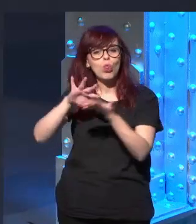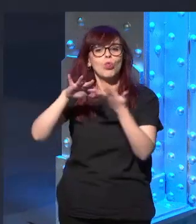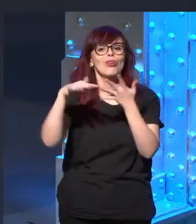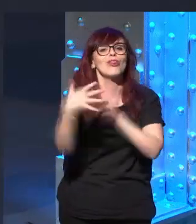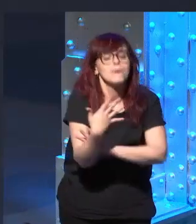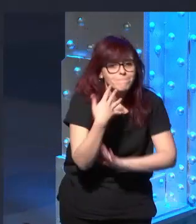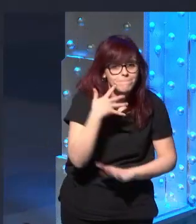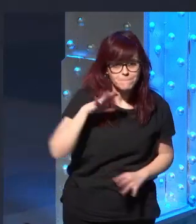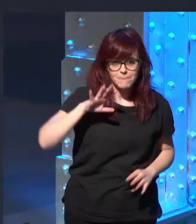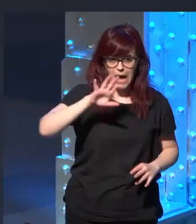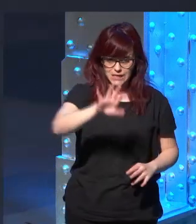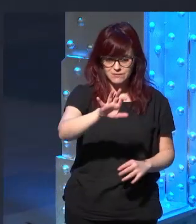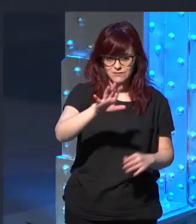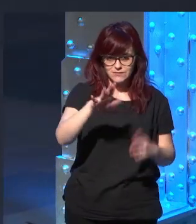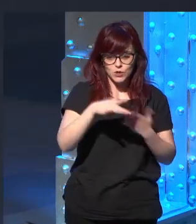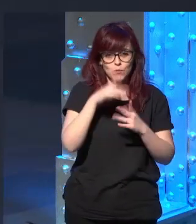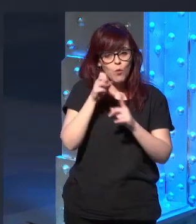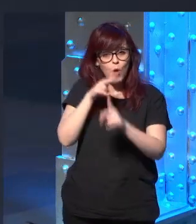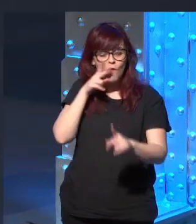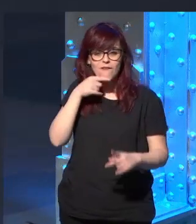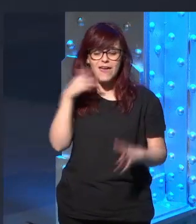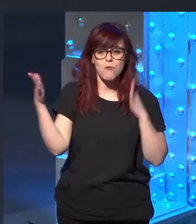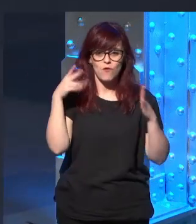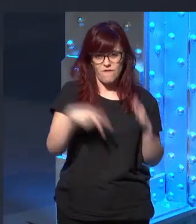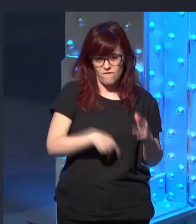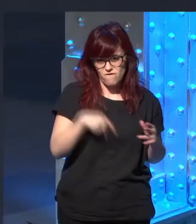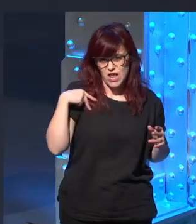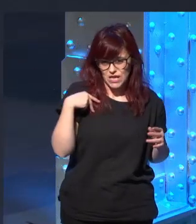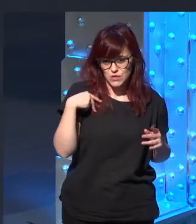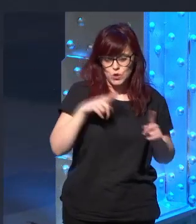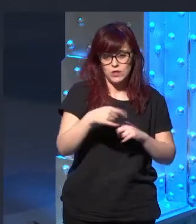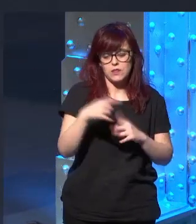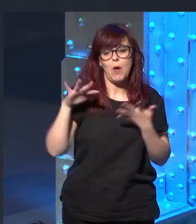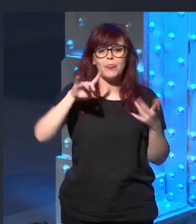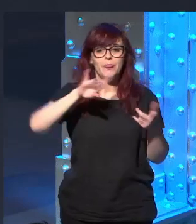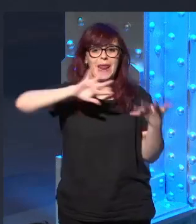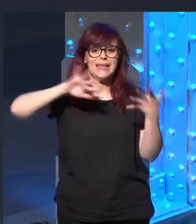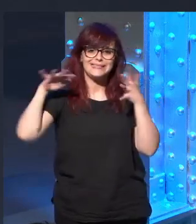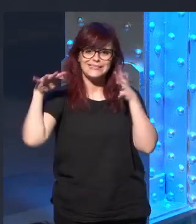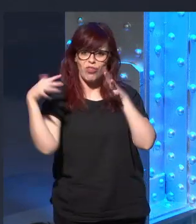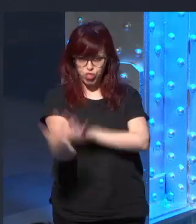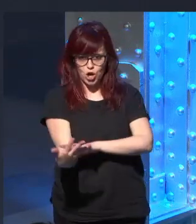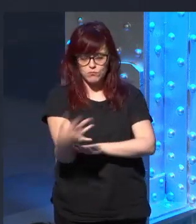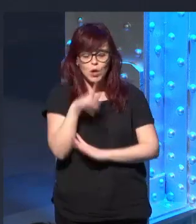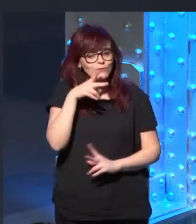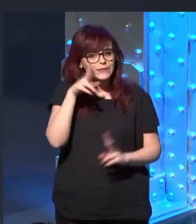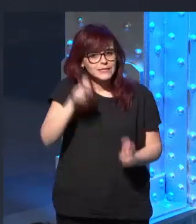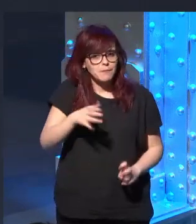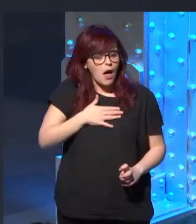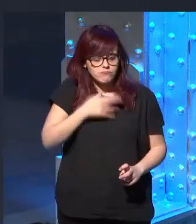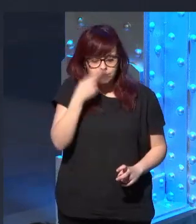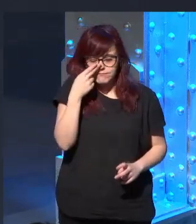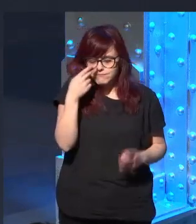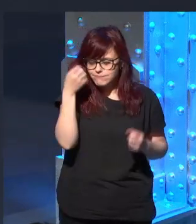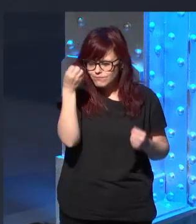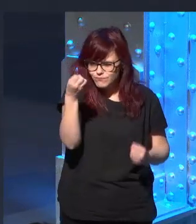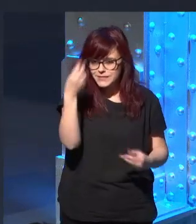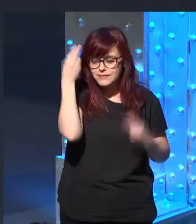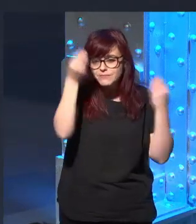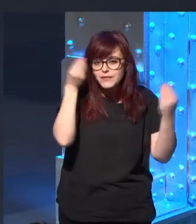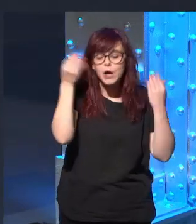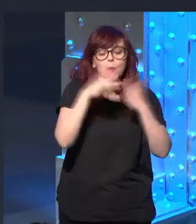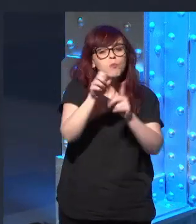país desde el franquismo, sobre todo la transición, que para mí es el tema al que más vueltas le doy, sobre